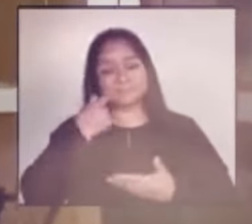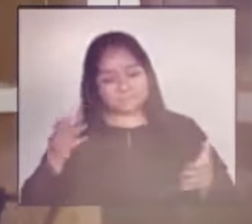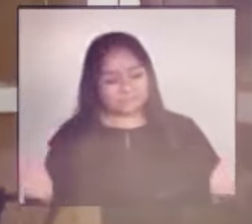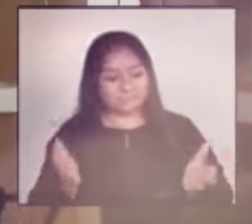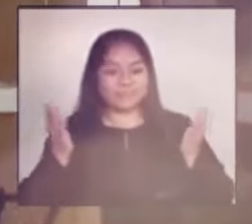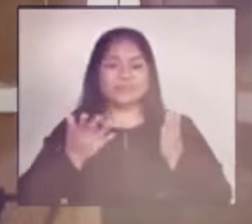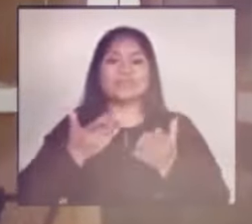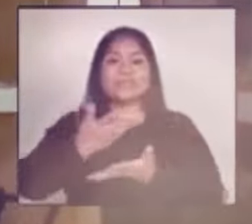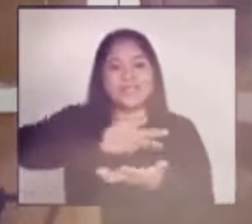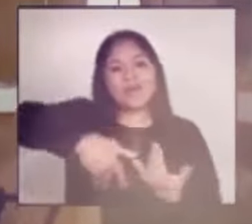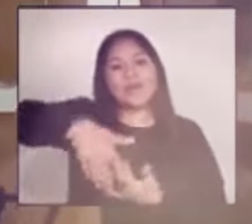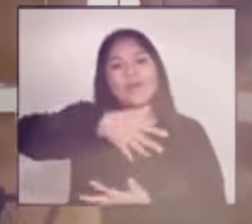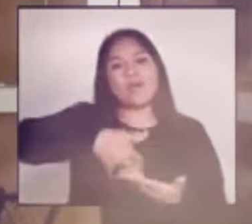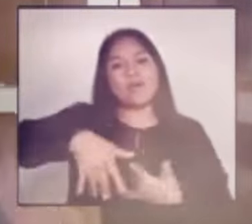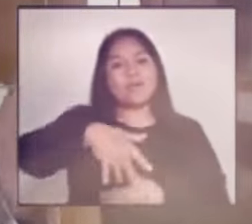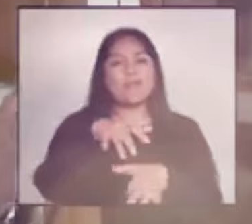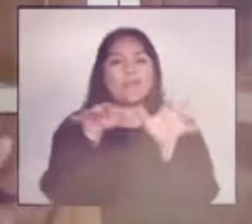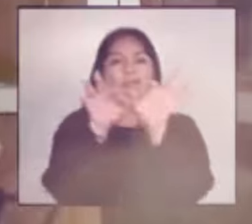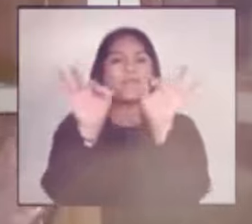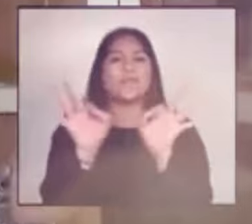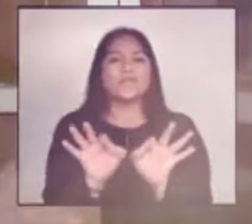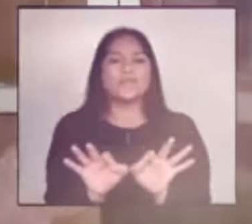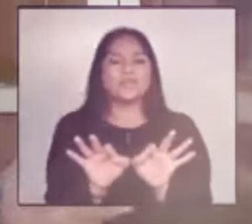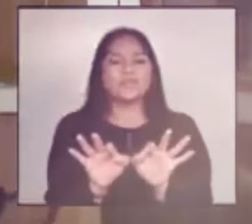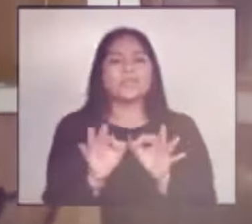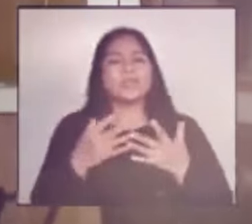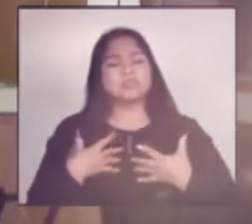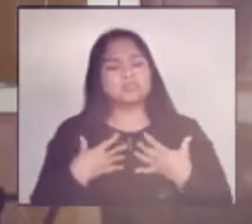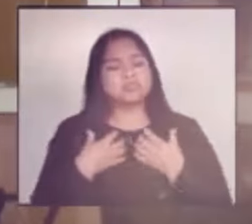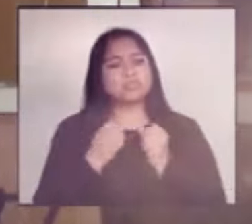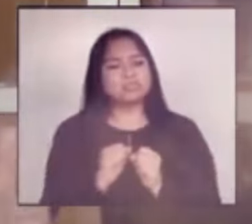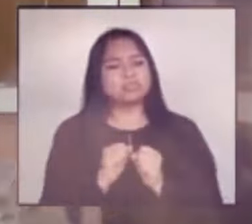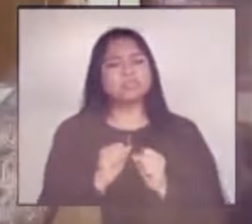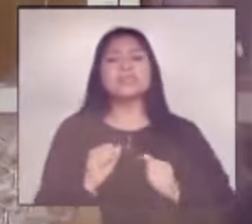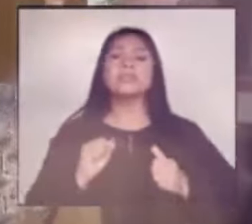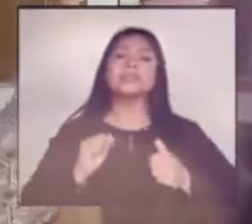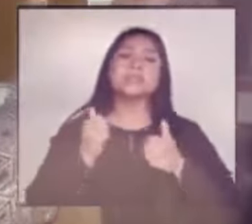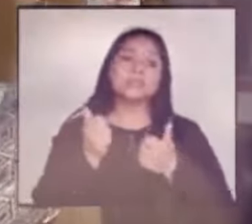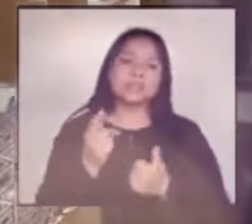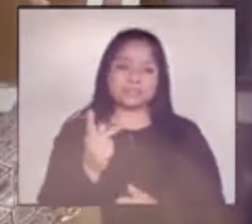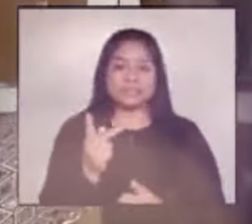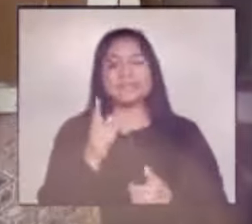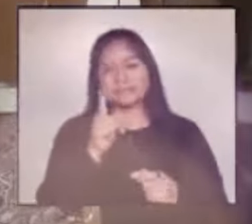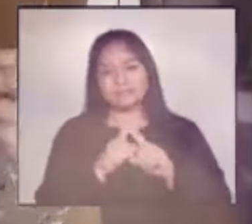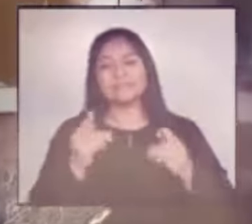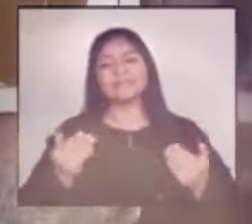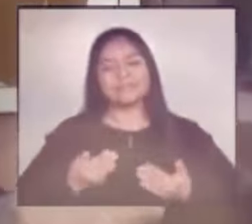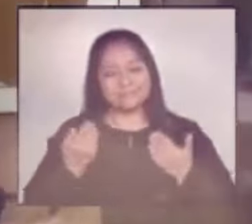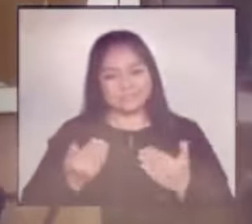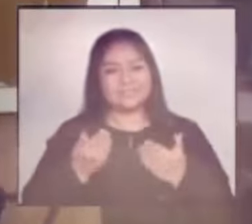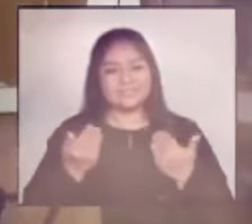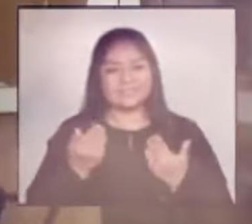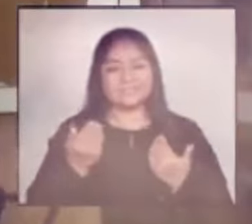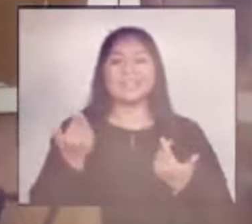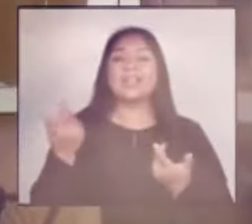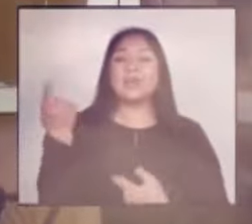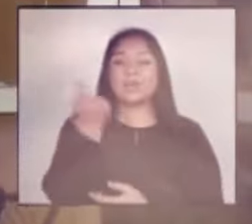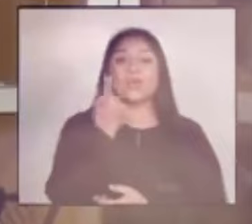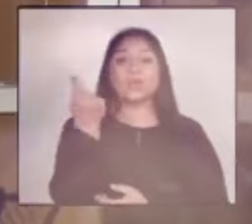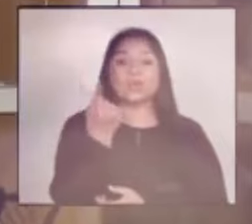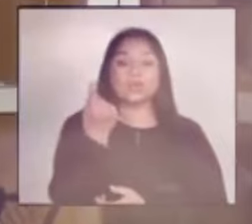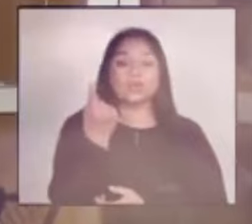compartir de manera eh Muy sana y muy eh alegre con todos los